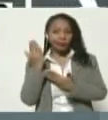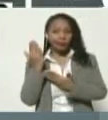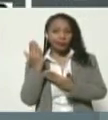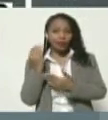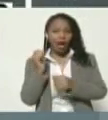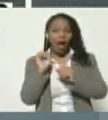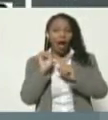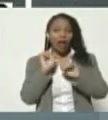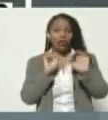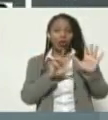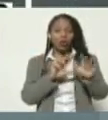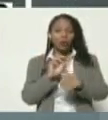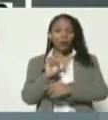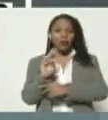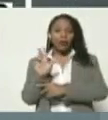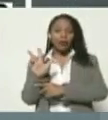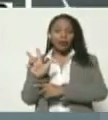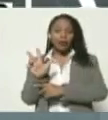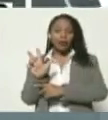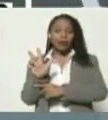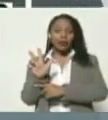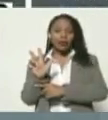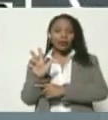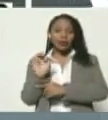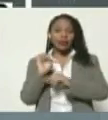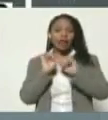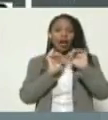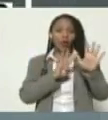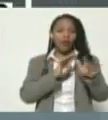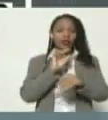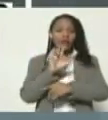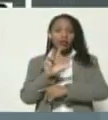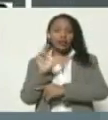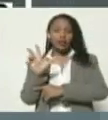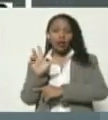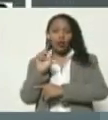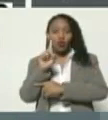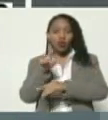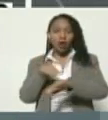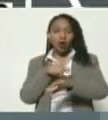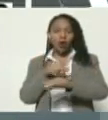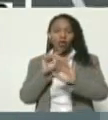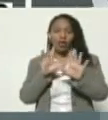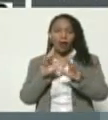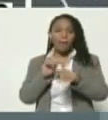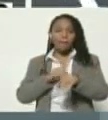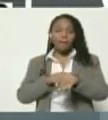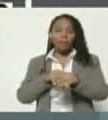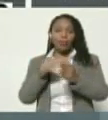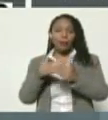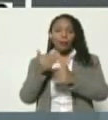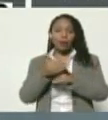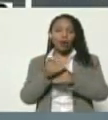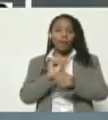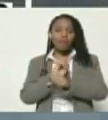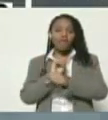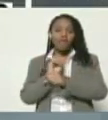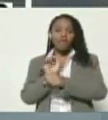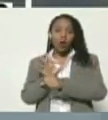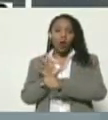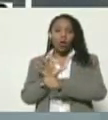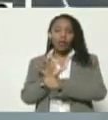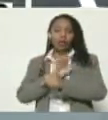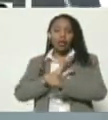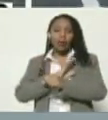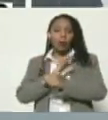las 8 y 23 y a las 9 y 33, o sea, una hora 10 minutos después, nosotros habíamos pasado,